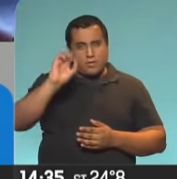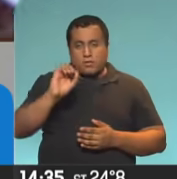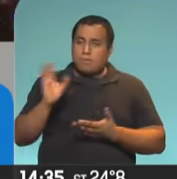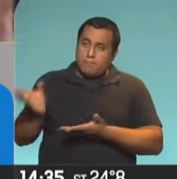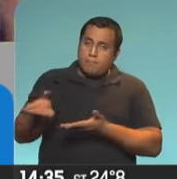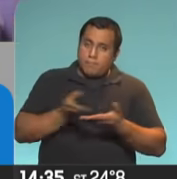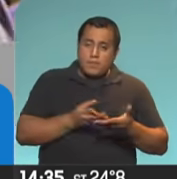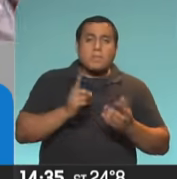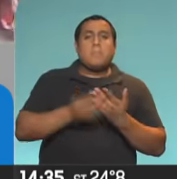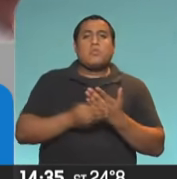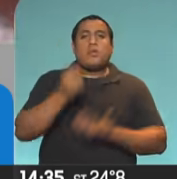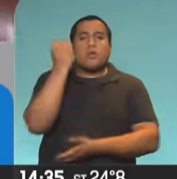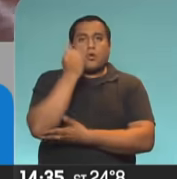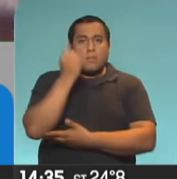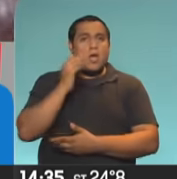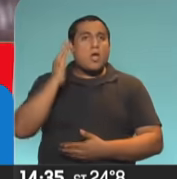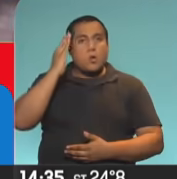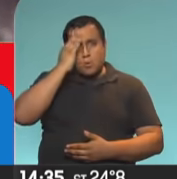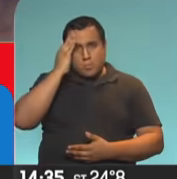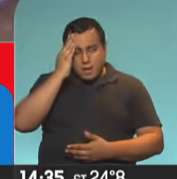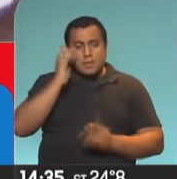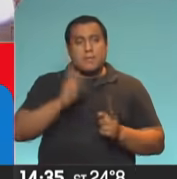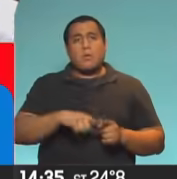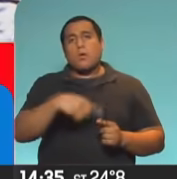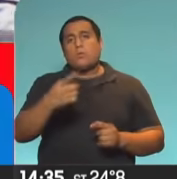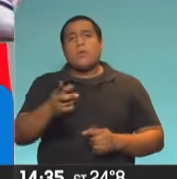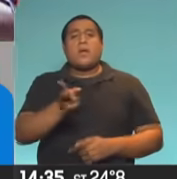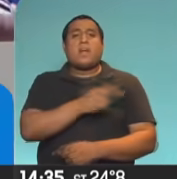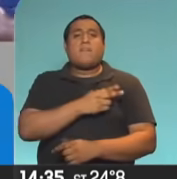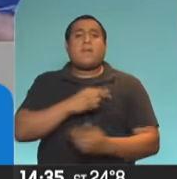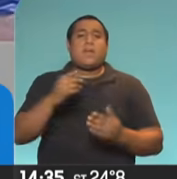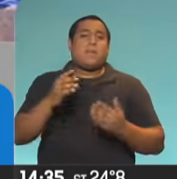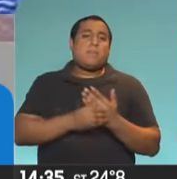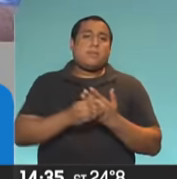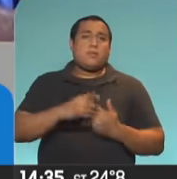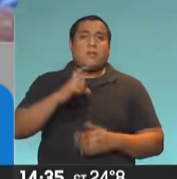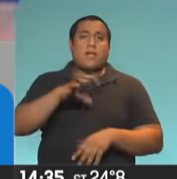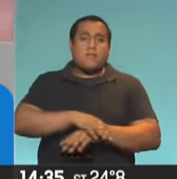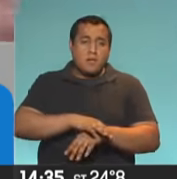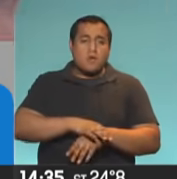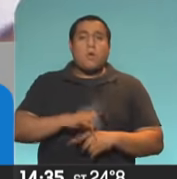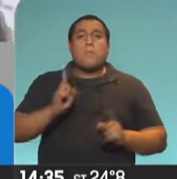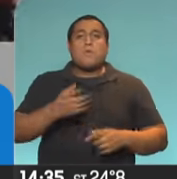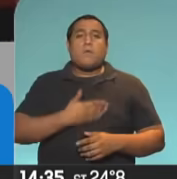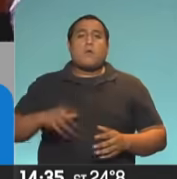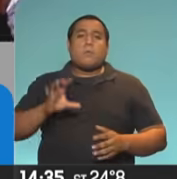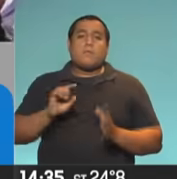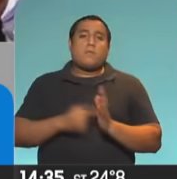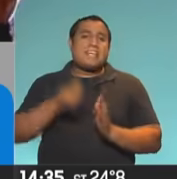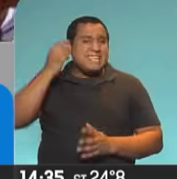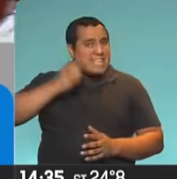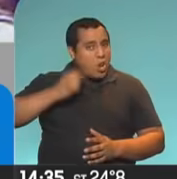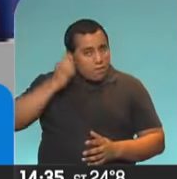veía al ministro de Economía, a Martín Guzmán, detrás al jefe de gabinete, a Santiago Cafiero, al propio gobernador de la provincia de Buenos Aires, Axel